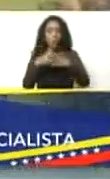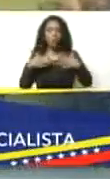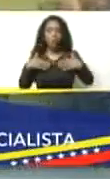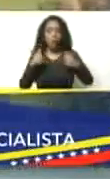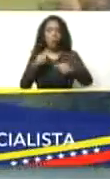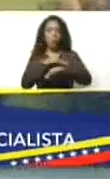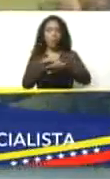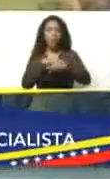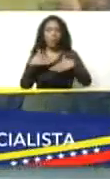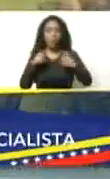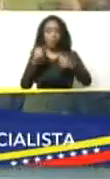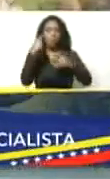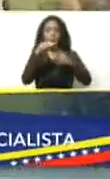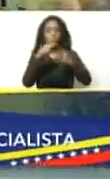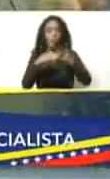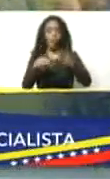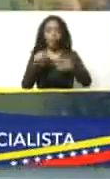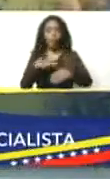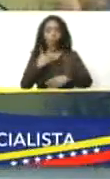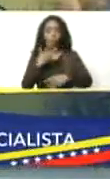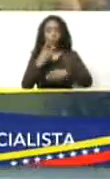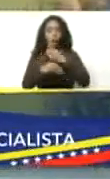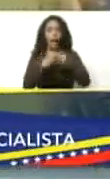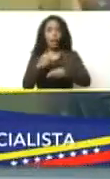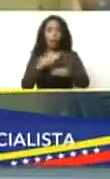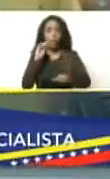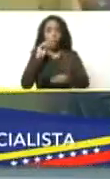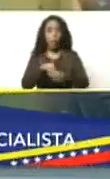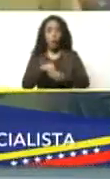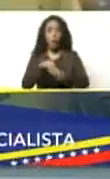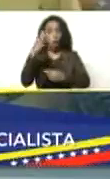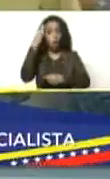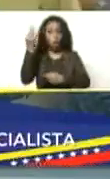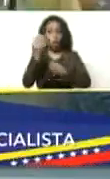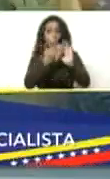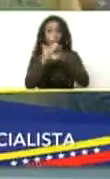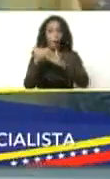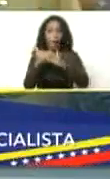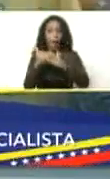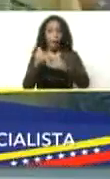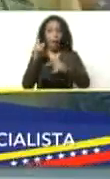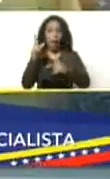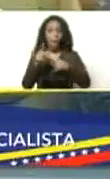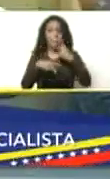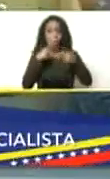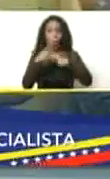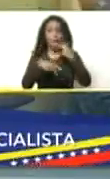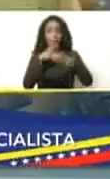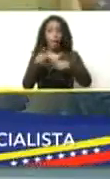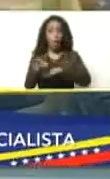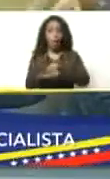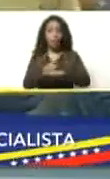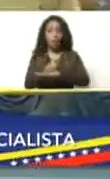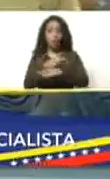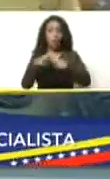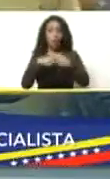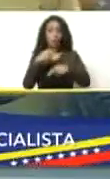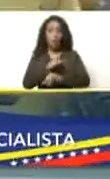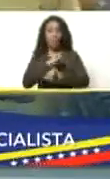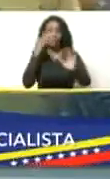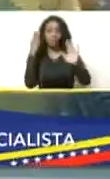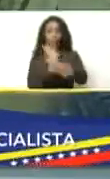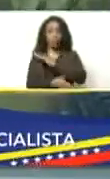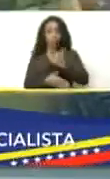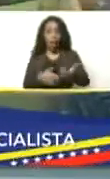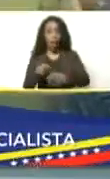Salud, etcétera. De manera que podamos aterrizar en el Consejo Comunal y en la comuna la política del gobierno revolucionario, que al final